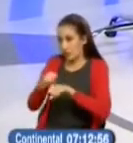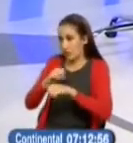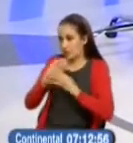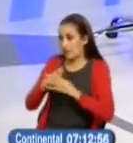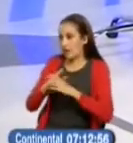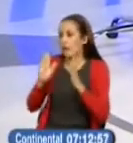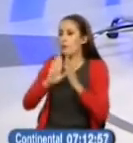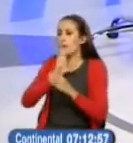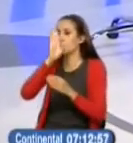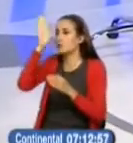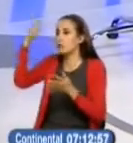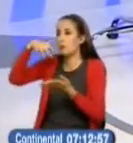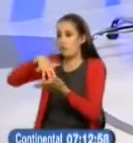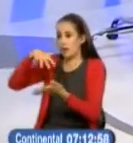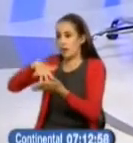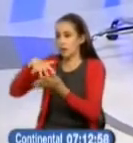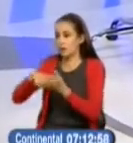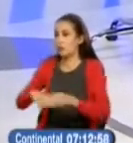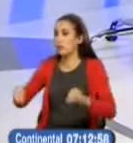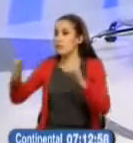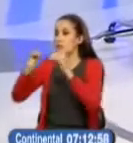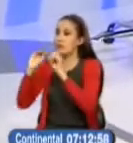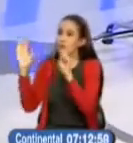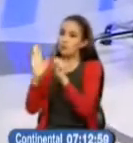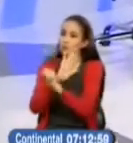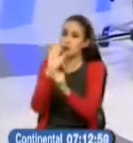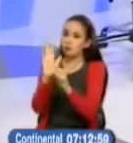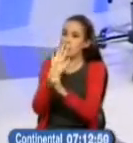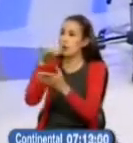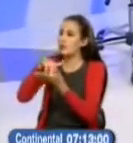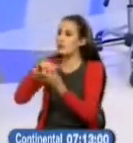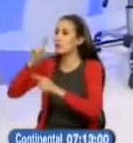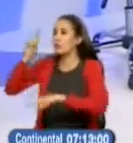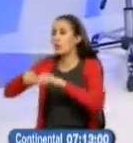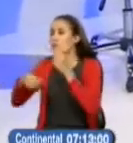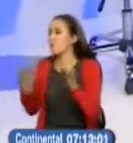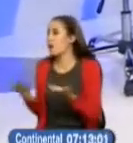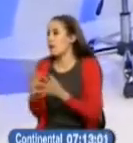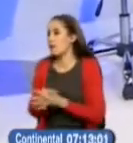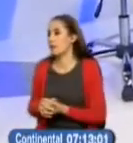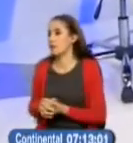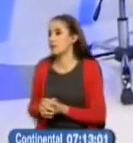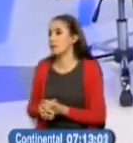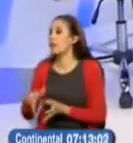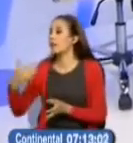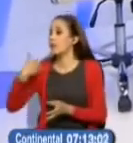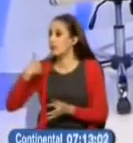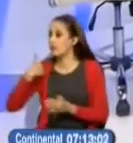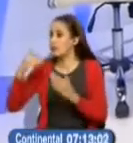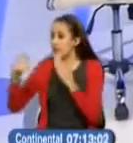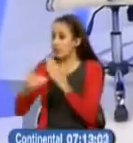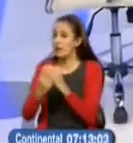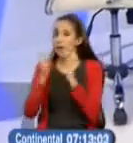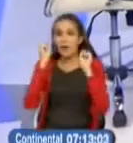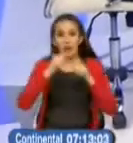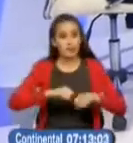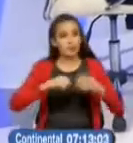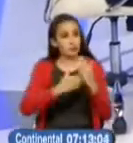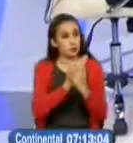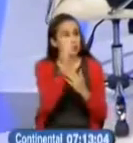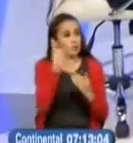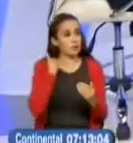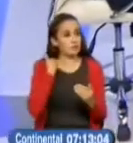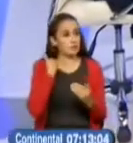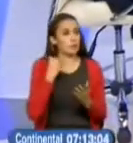demanda estará más allá de los cupos. ¿Qué va a pasar con esos chicos? Esos chicos van a tener, este es un elemento nuevo que nosotros hemos planteado